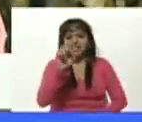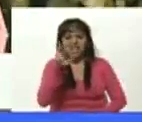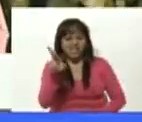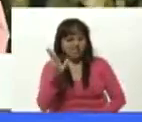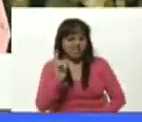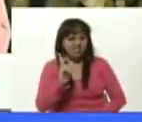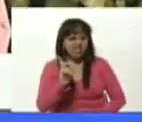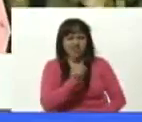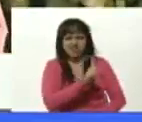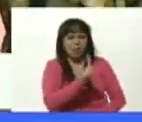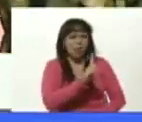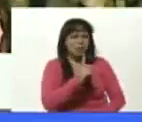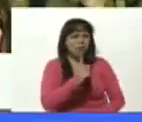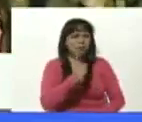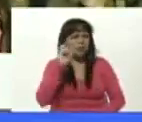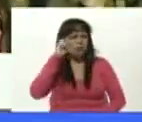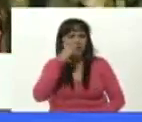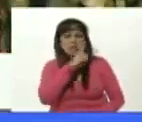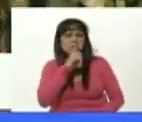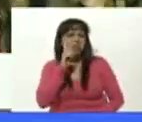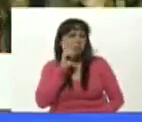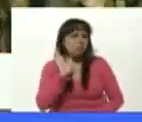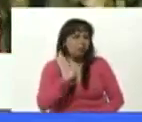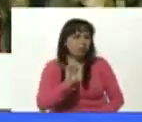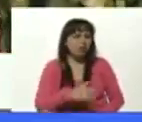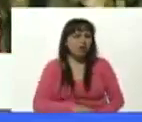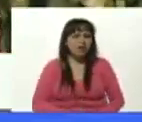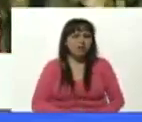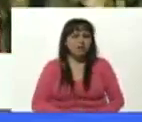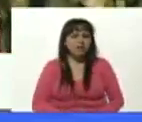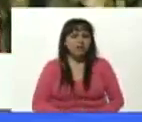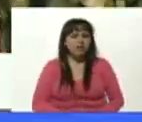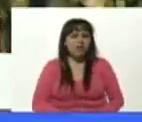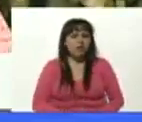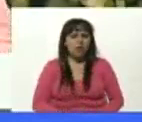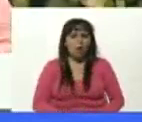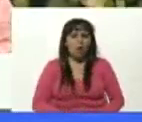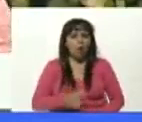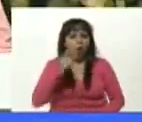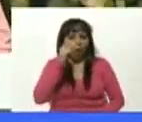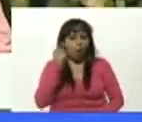cosa, yo creo que era el Kaiser. Kassen de Palestina,